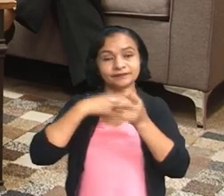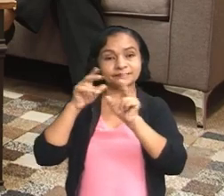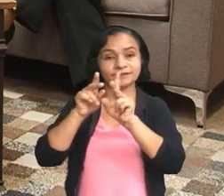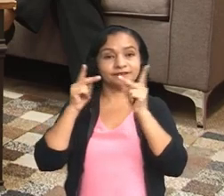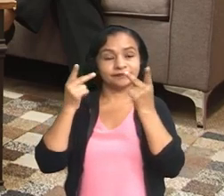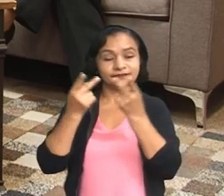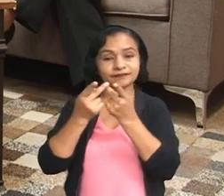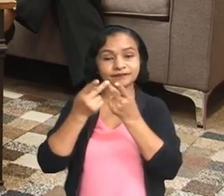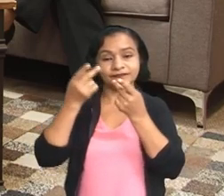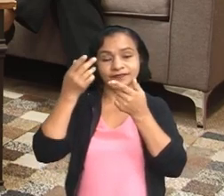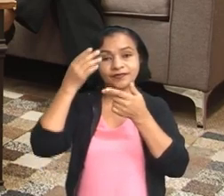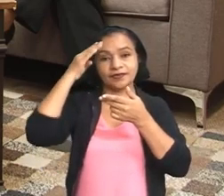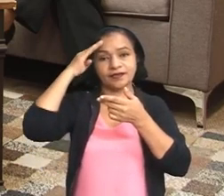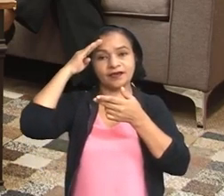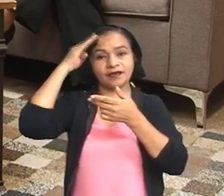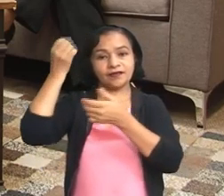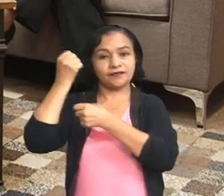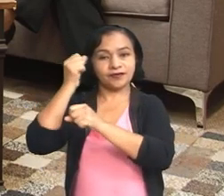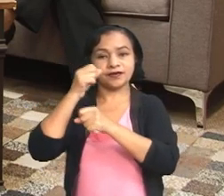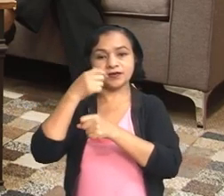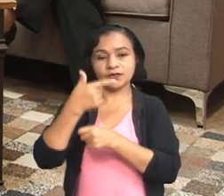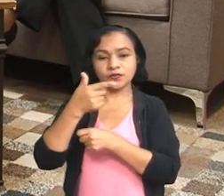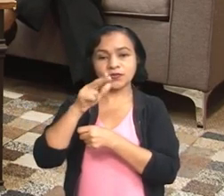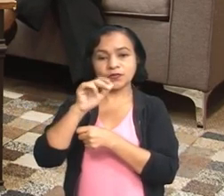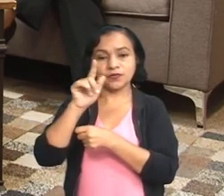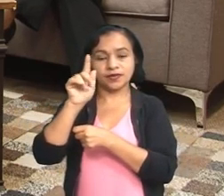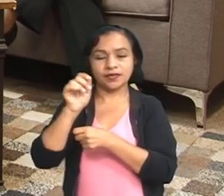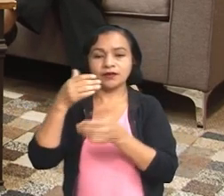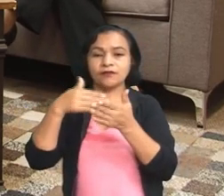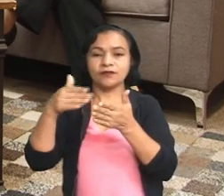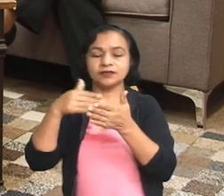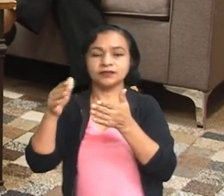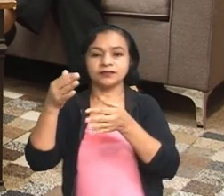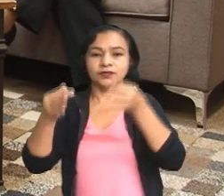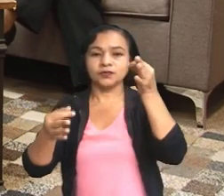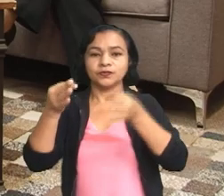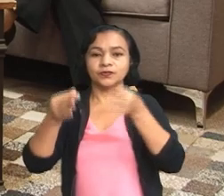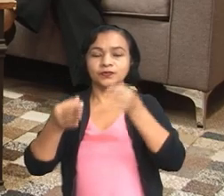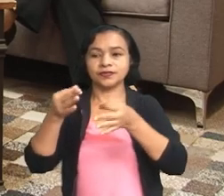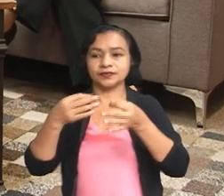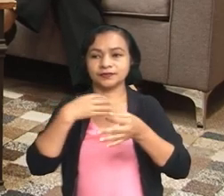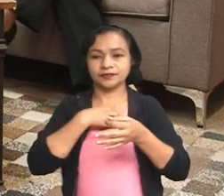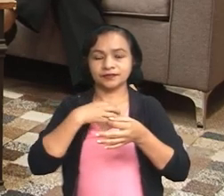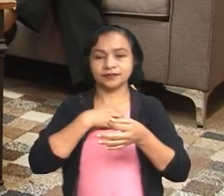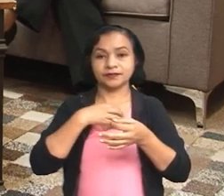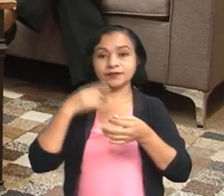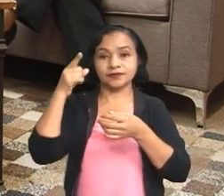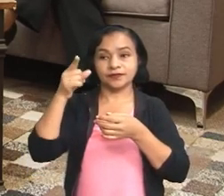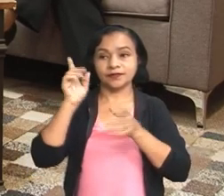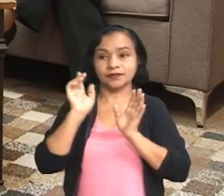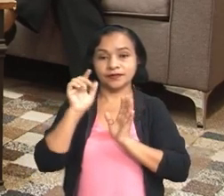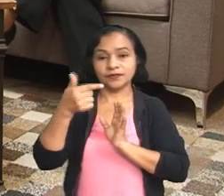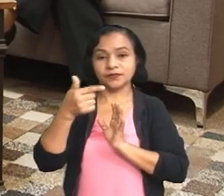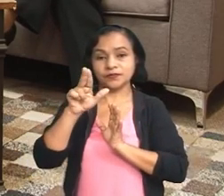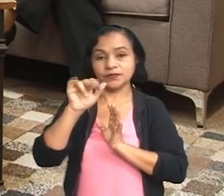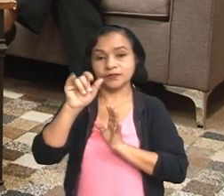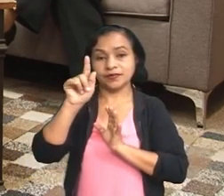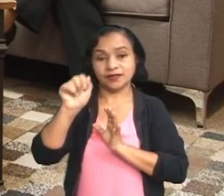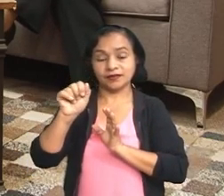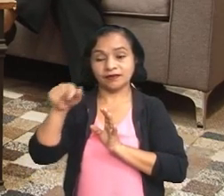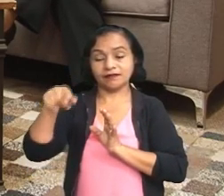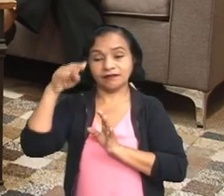líderes indígenas. Claro, que son como los jueces, los facilitadores judiciales, inclusive para nosotros acá, pero para ellos los güitas.